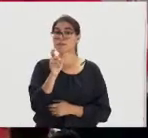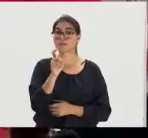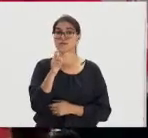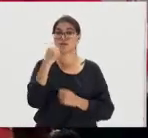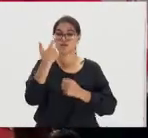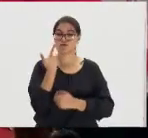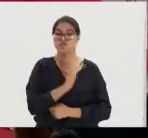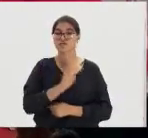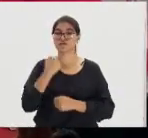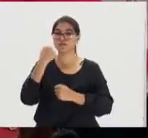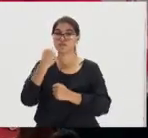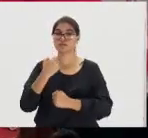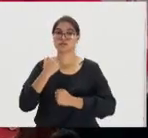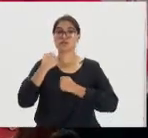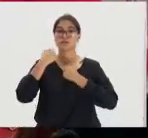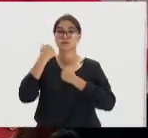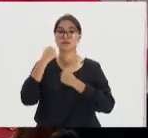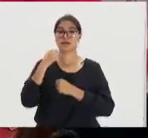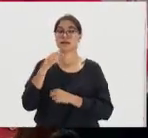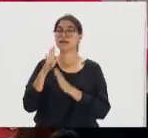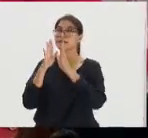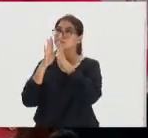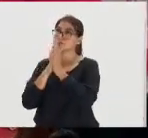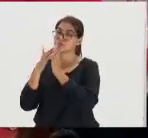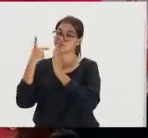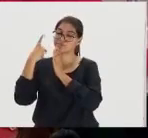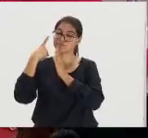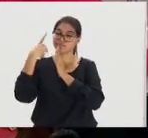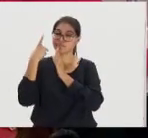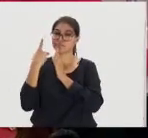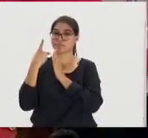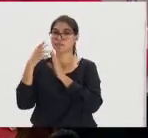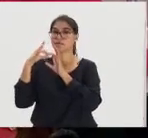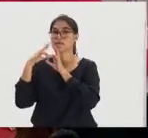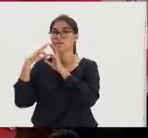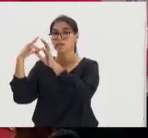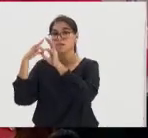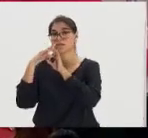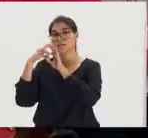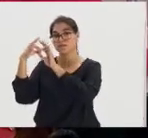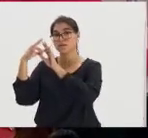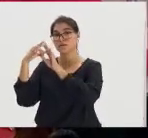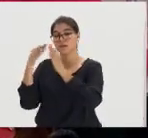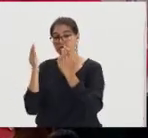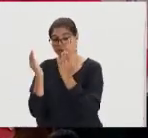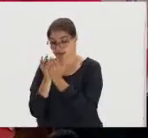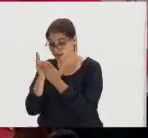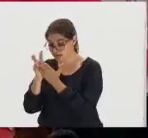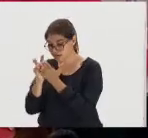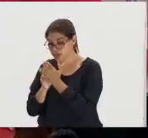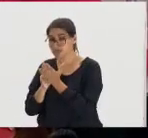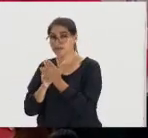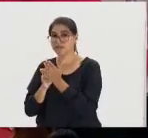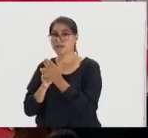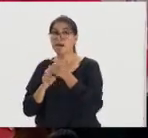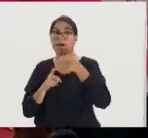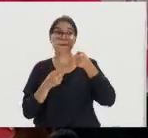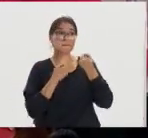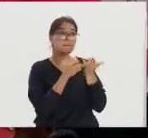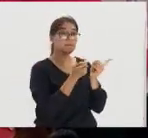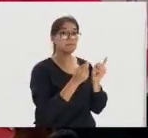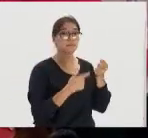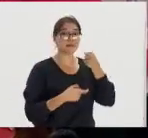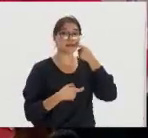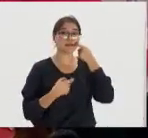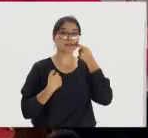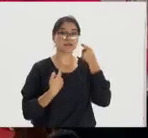Señor. En oración, en comunión, en lectura, para no sucumbir ante lo que el